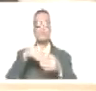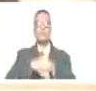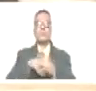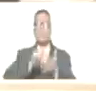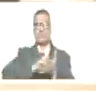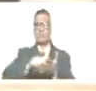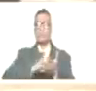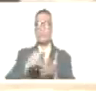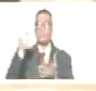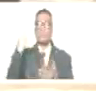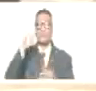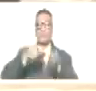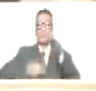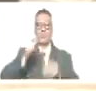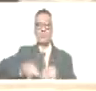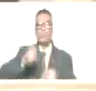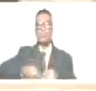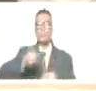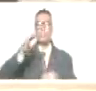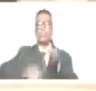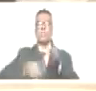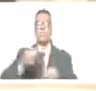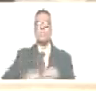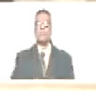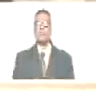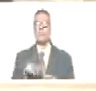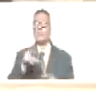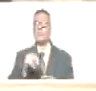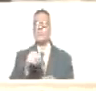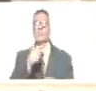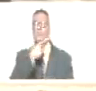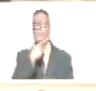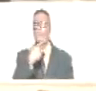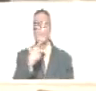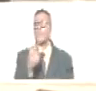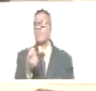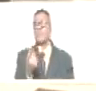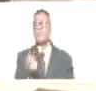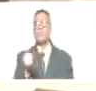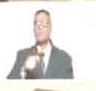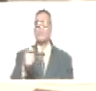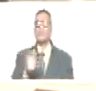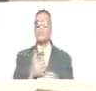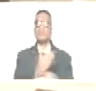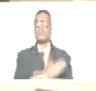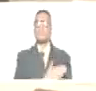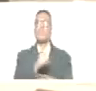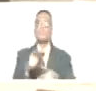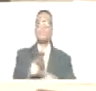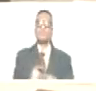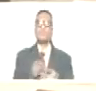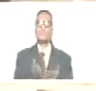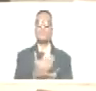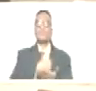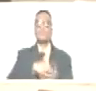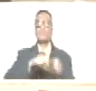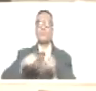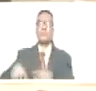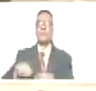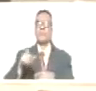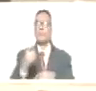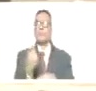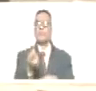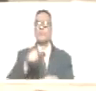Tribunal Supremo de Justicia que no hace falta el antejuicio de mérito. No hace falta porque esta persona